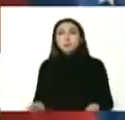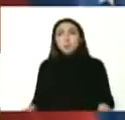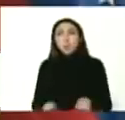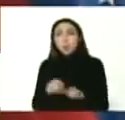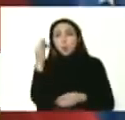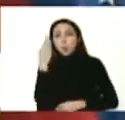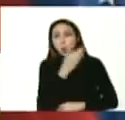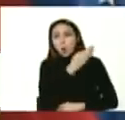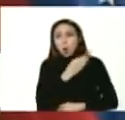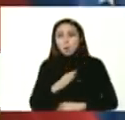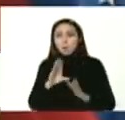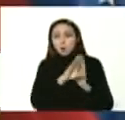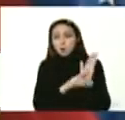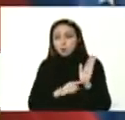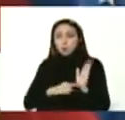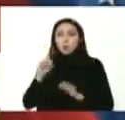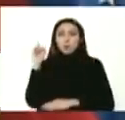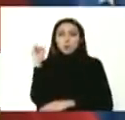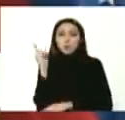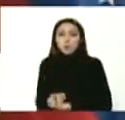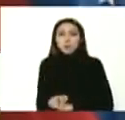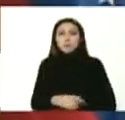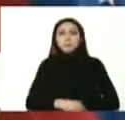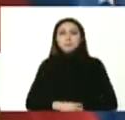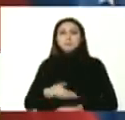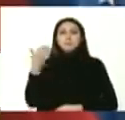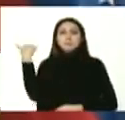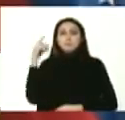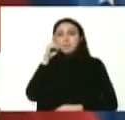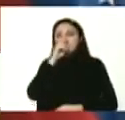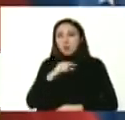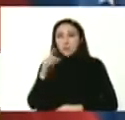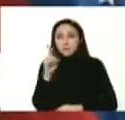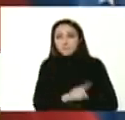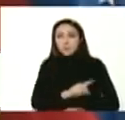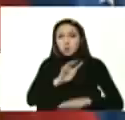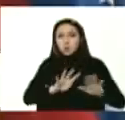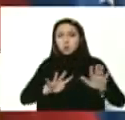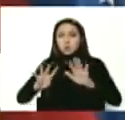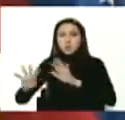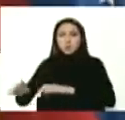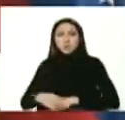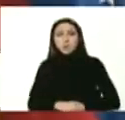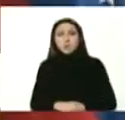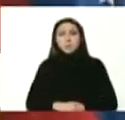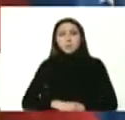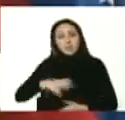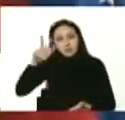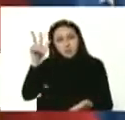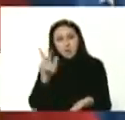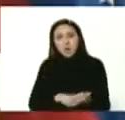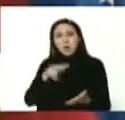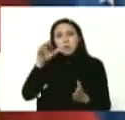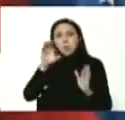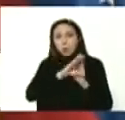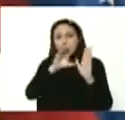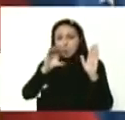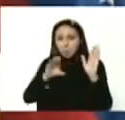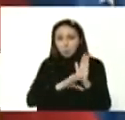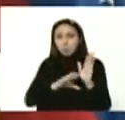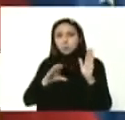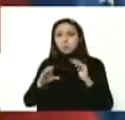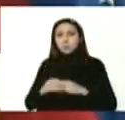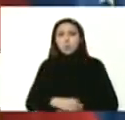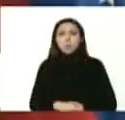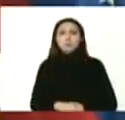compromiso constituyente del año de 1999, cuando se aprobó la Constitución